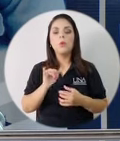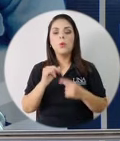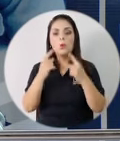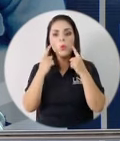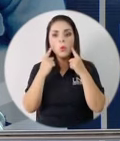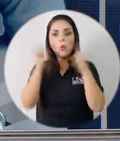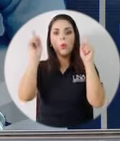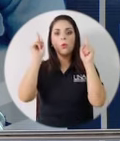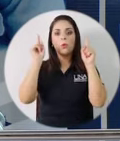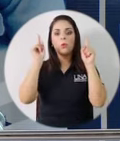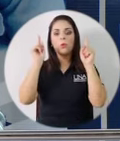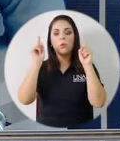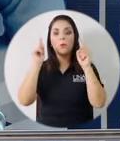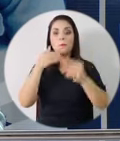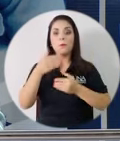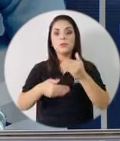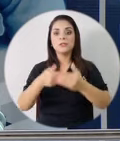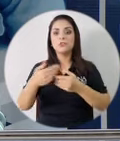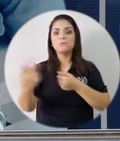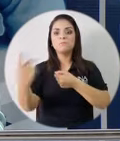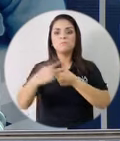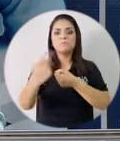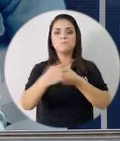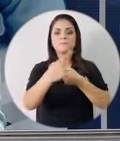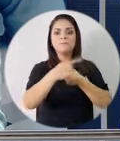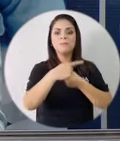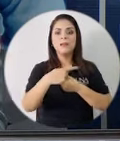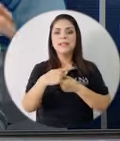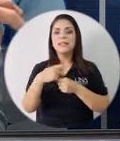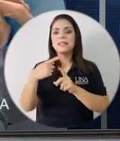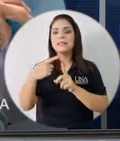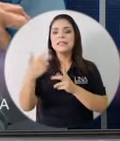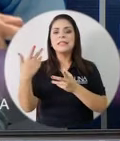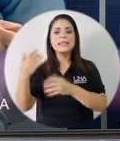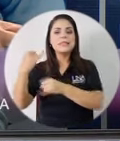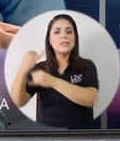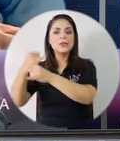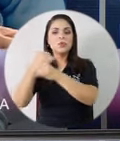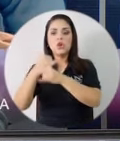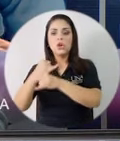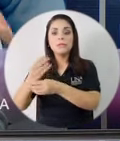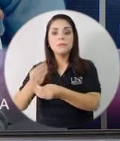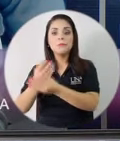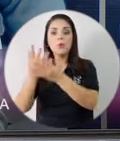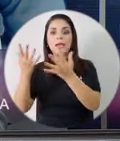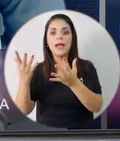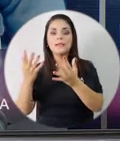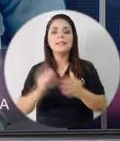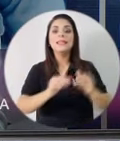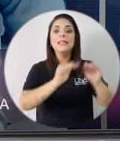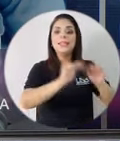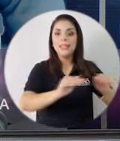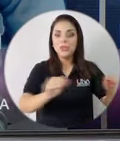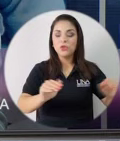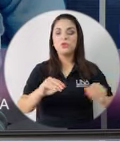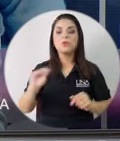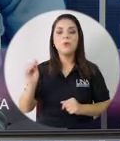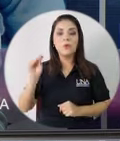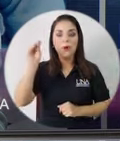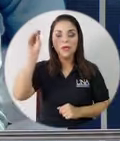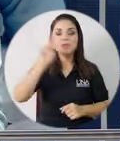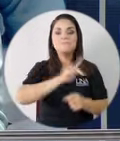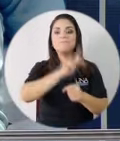proceso participativo en donde estuvieron desde la institucionalidad pública hasta niños, niñas y